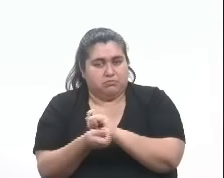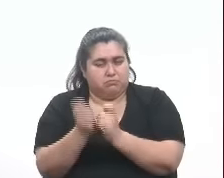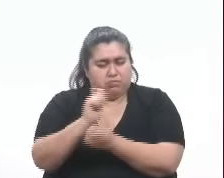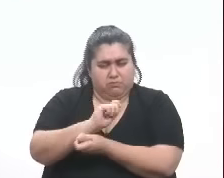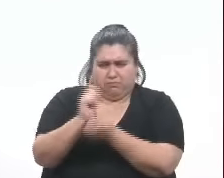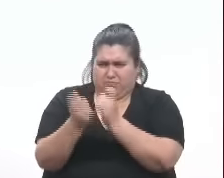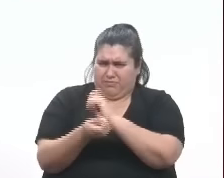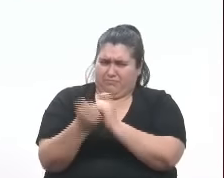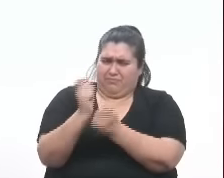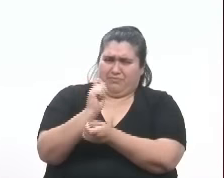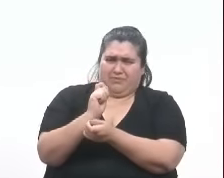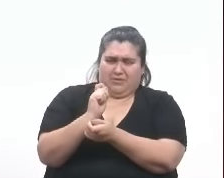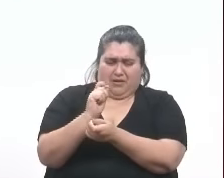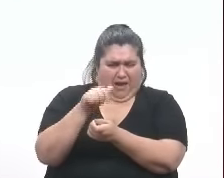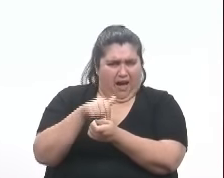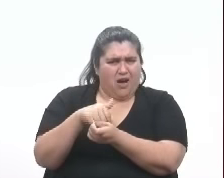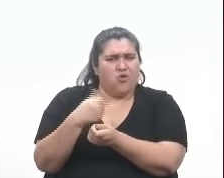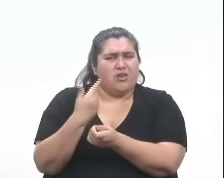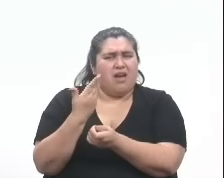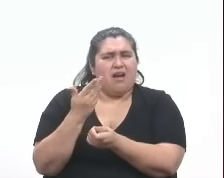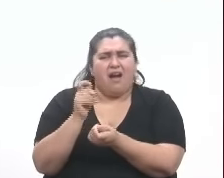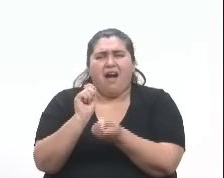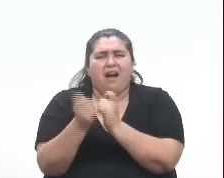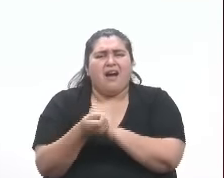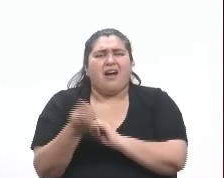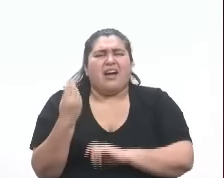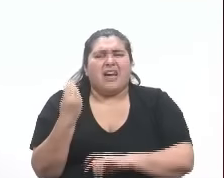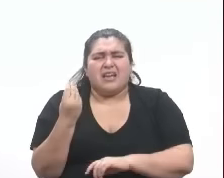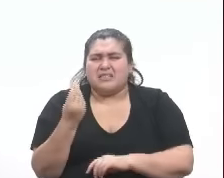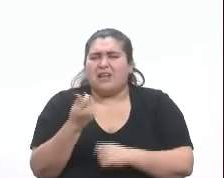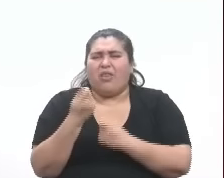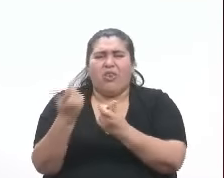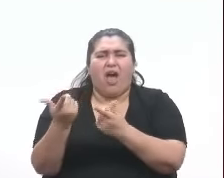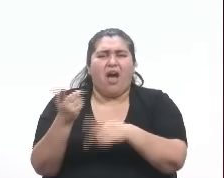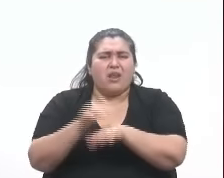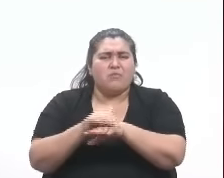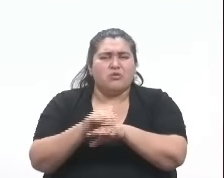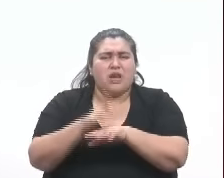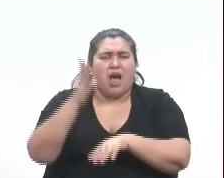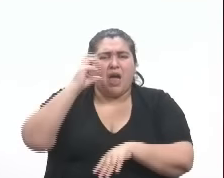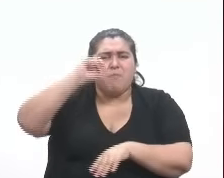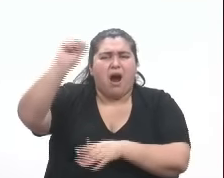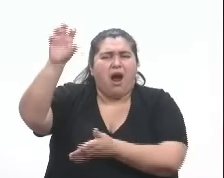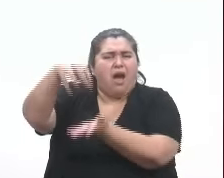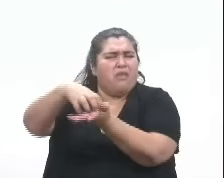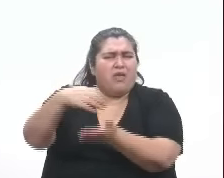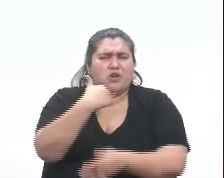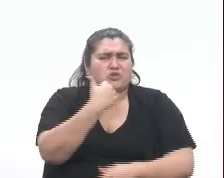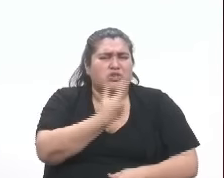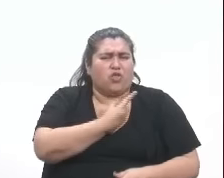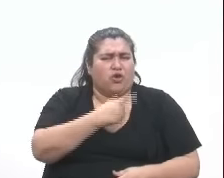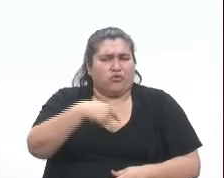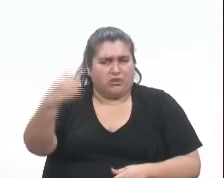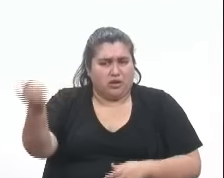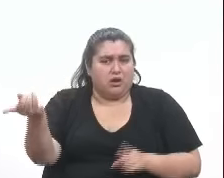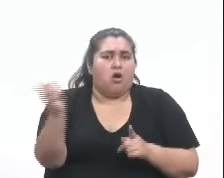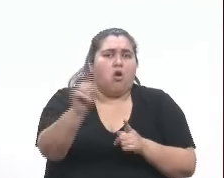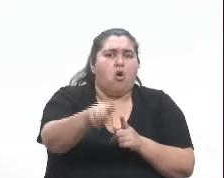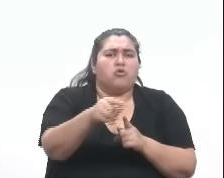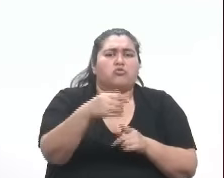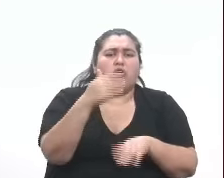Porque a uno no sé qué le dieron una embajada, no sé en dónde. A otro le dieron una